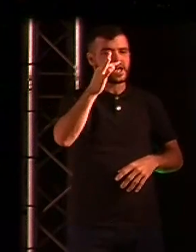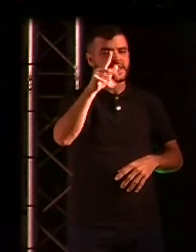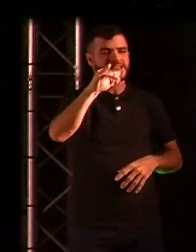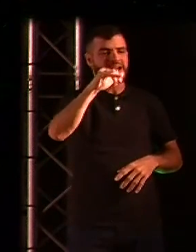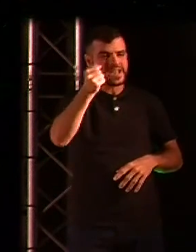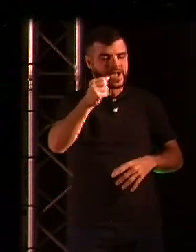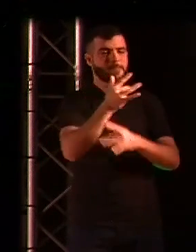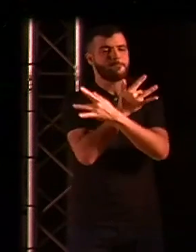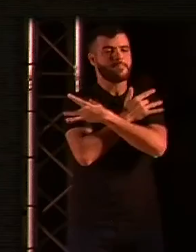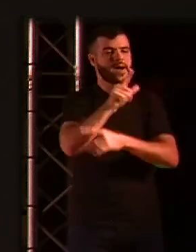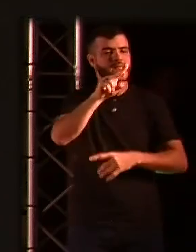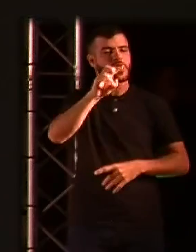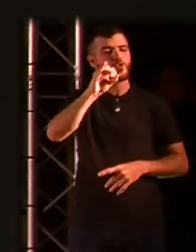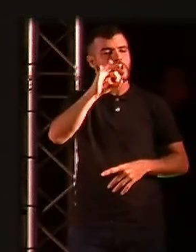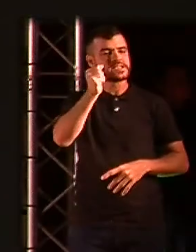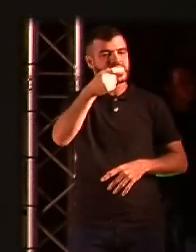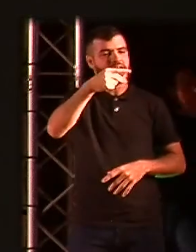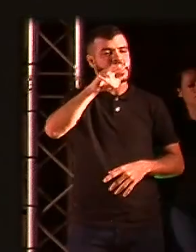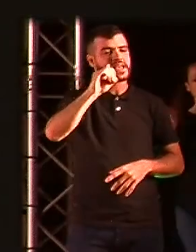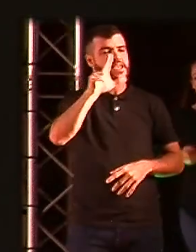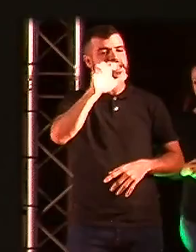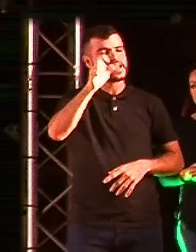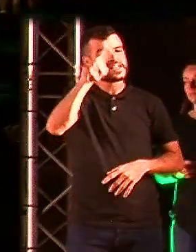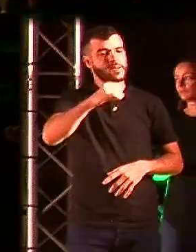Javi. Muchas gracias.